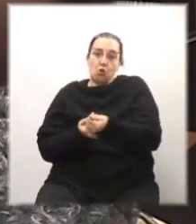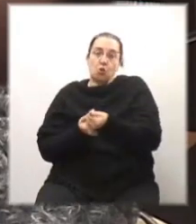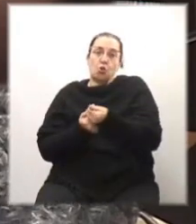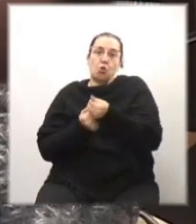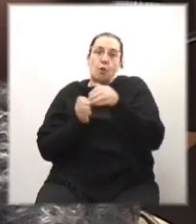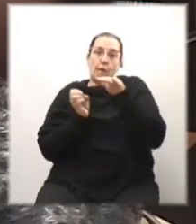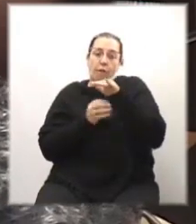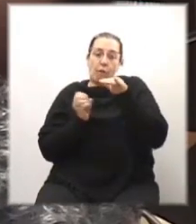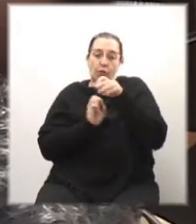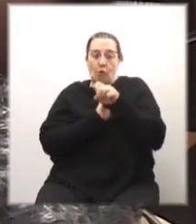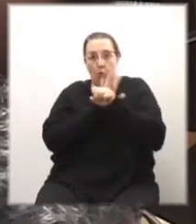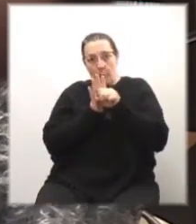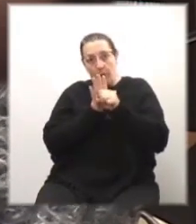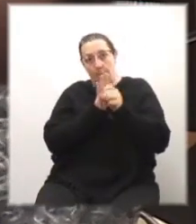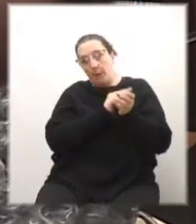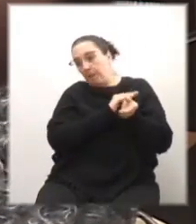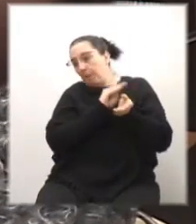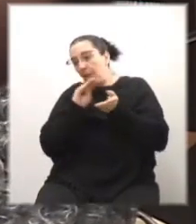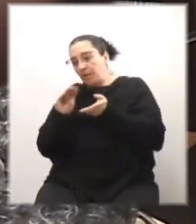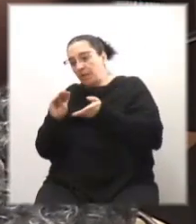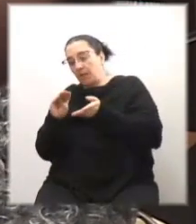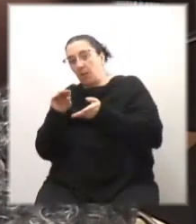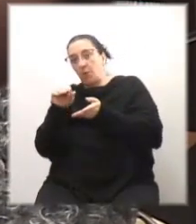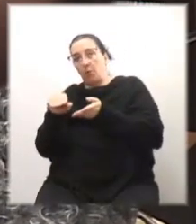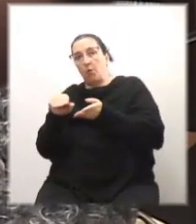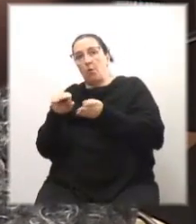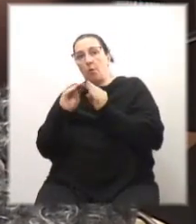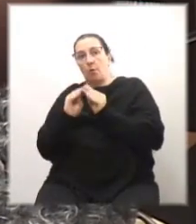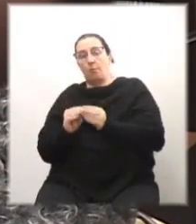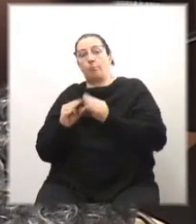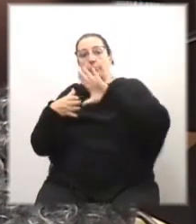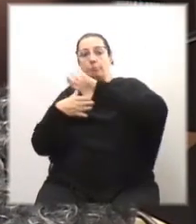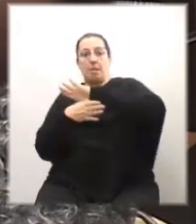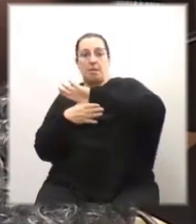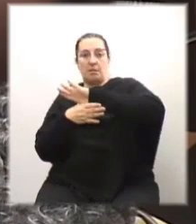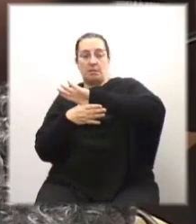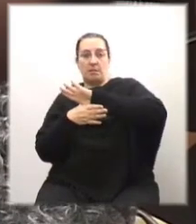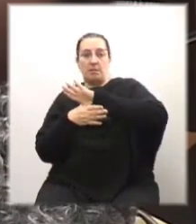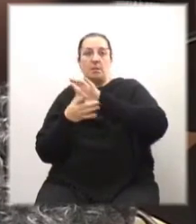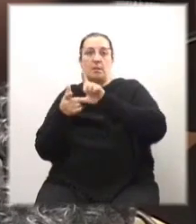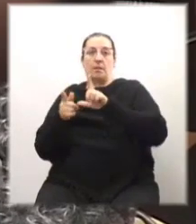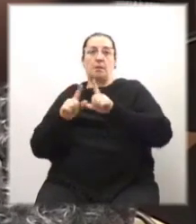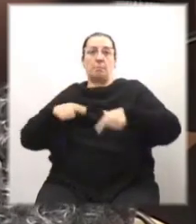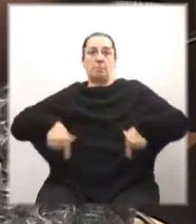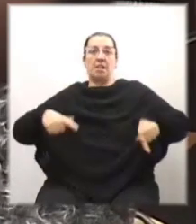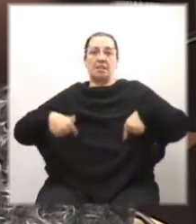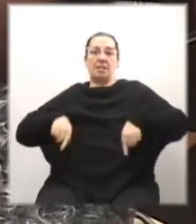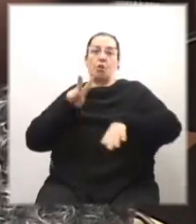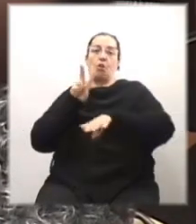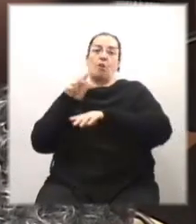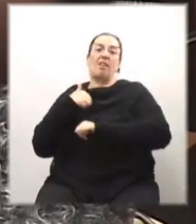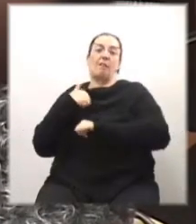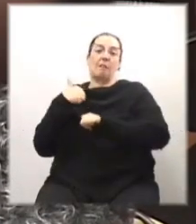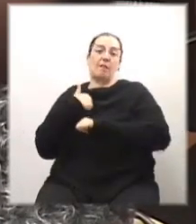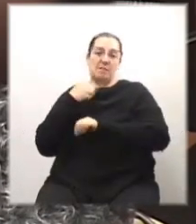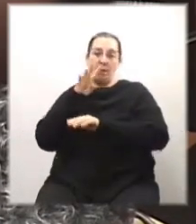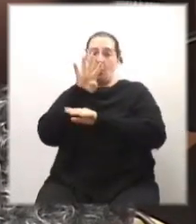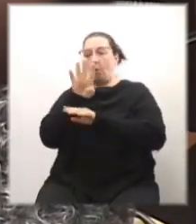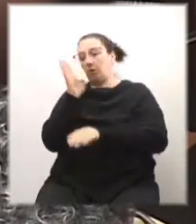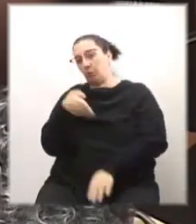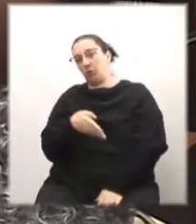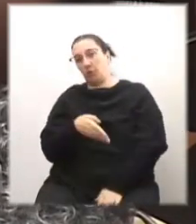Fondo COVID pasaron a ser presupuestales en el caso del MIDES y el Ministerio de Defensa un 4%. Los